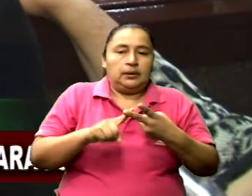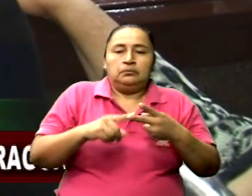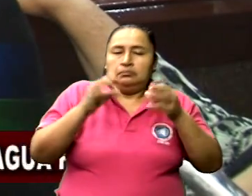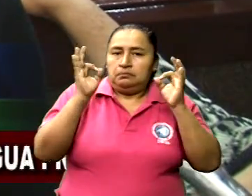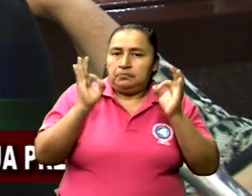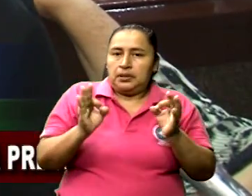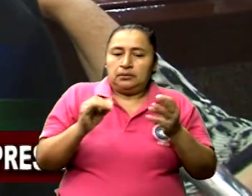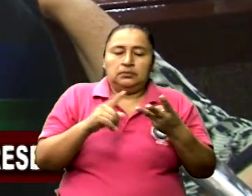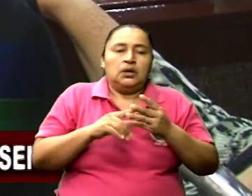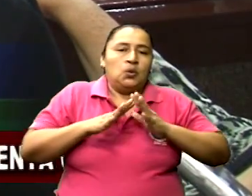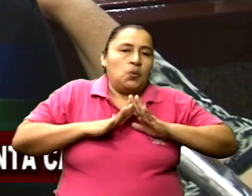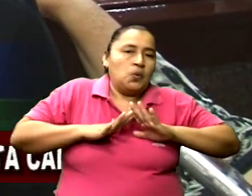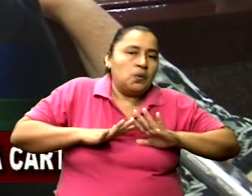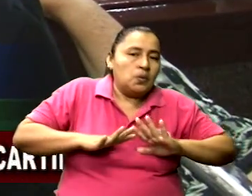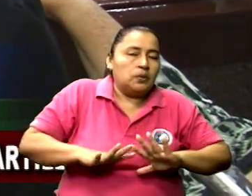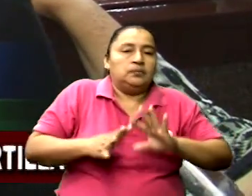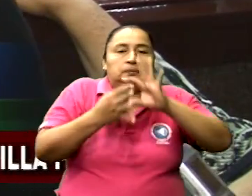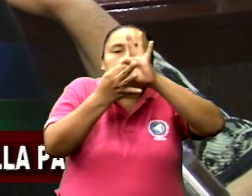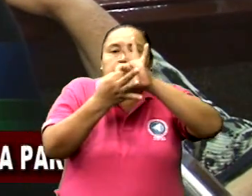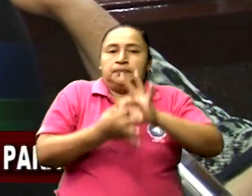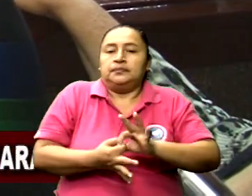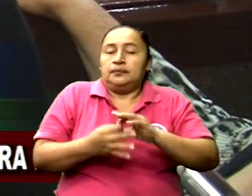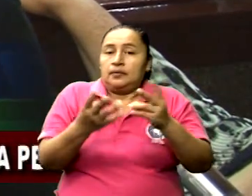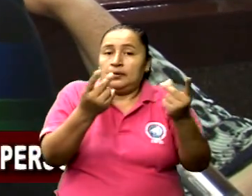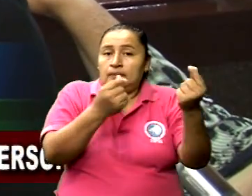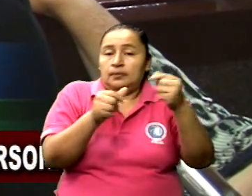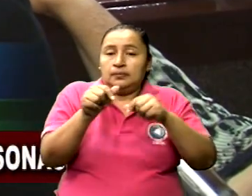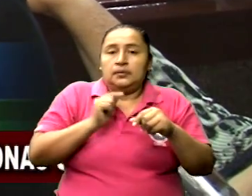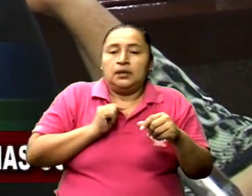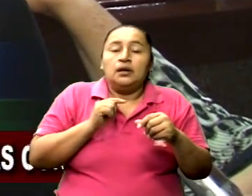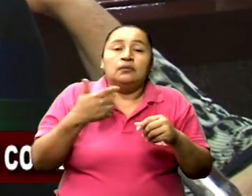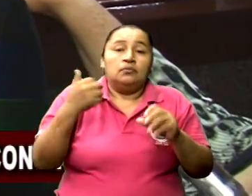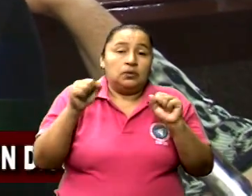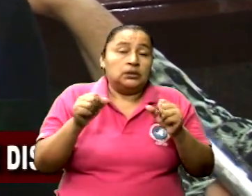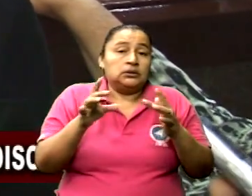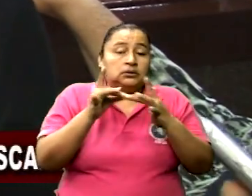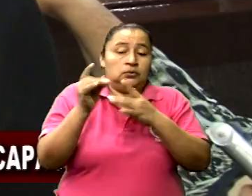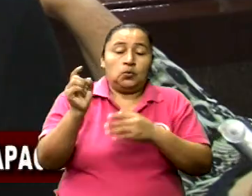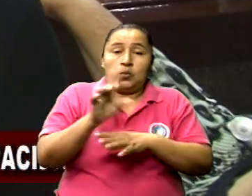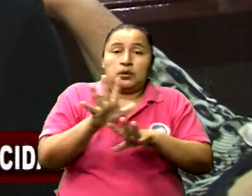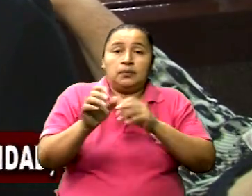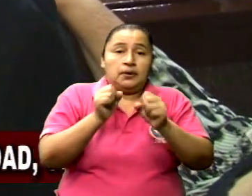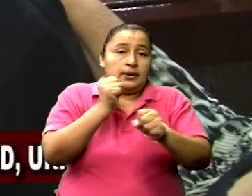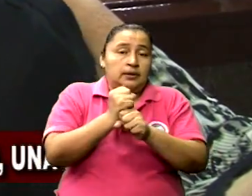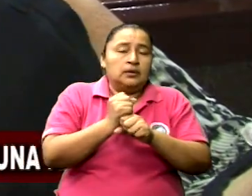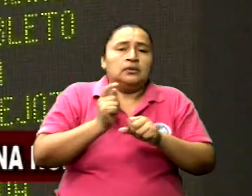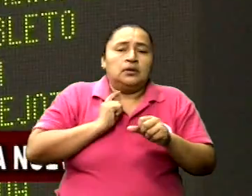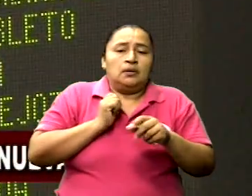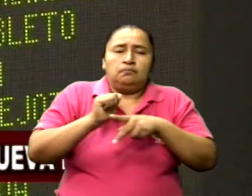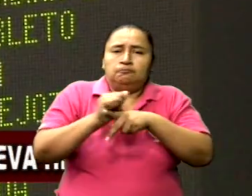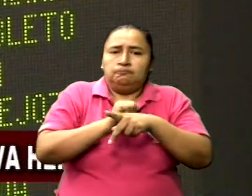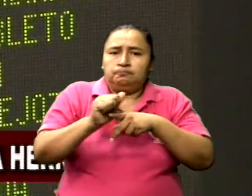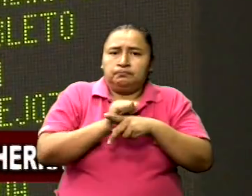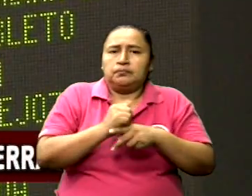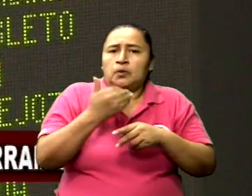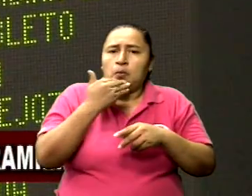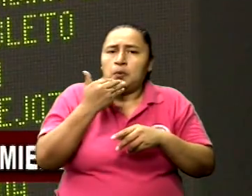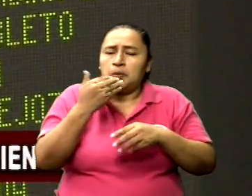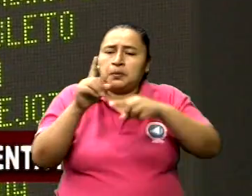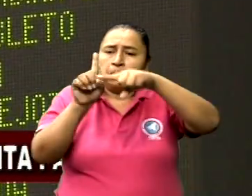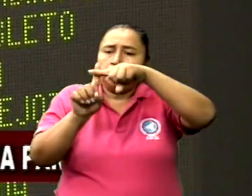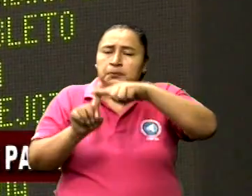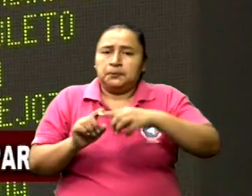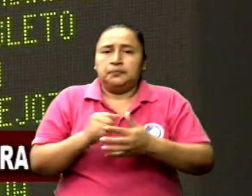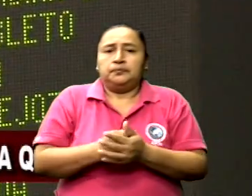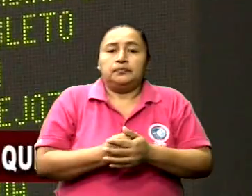predictibilidad, tranquilidad al sistema microfinanciero que, dicho sea de paso, en los últimos años ha tenido un patrón de comportamiento muy positivo.